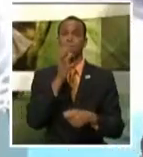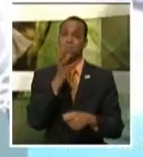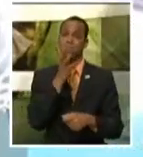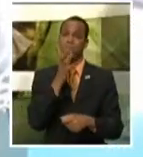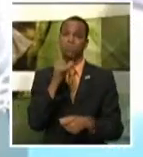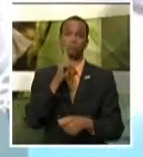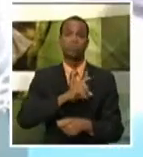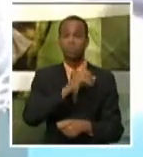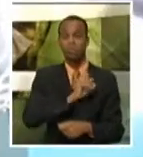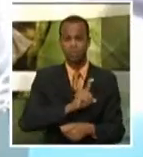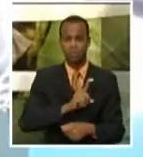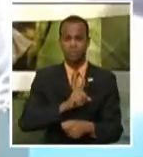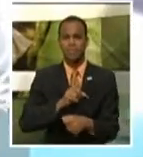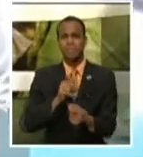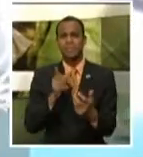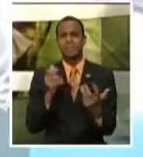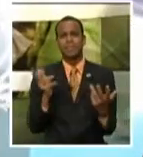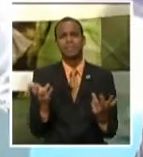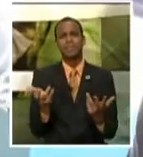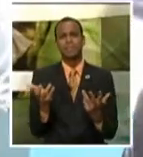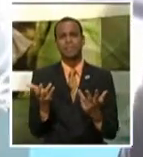solteras.